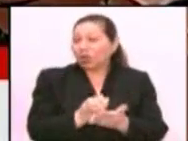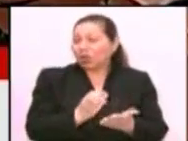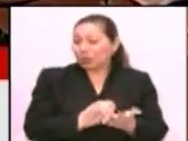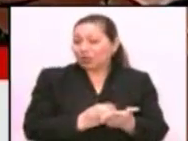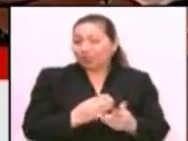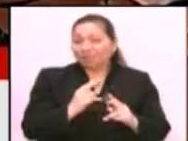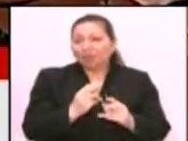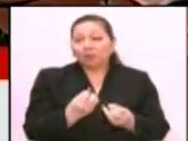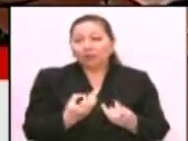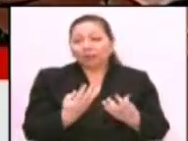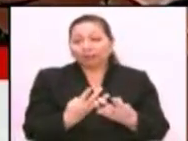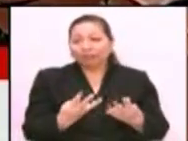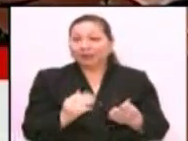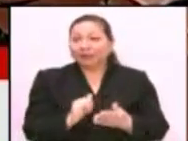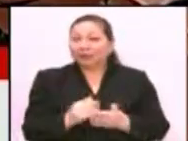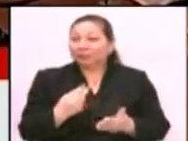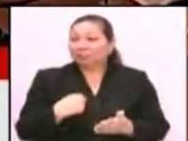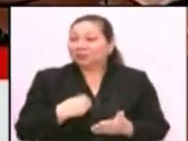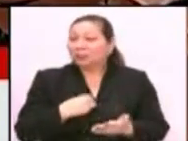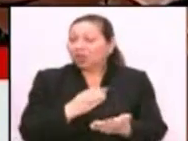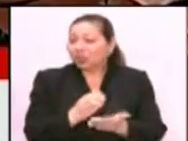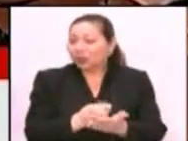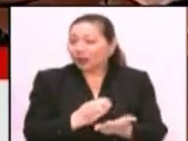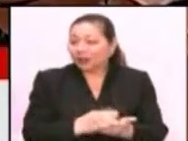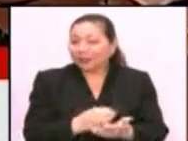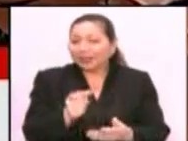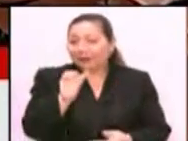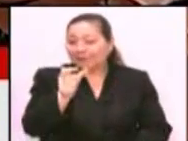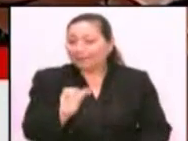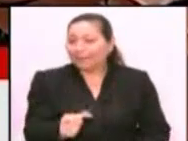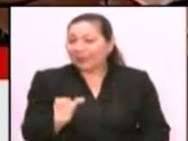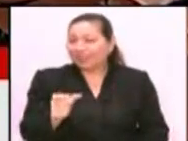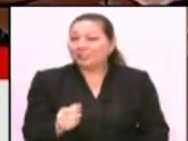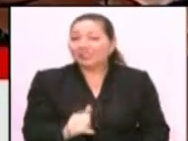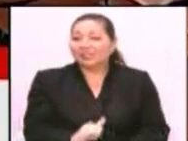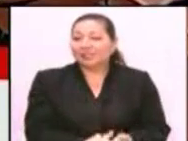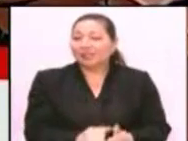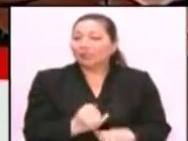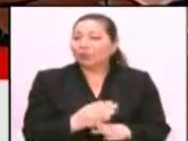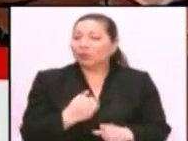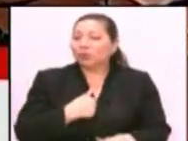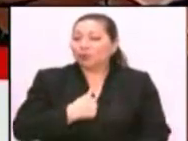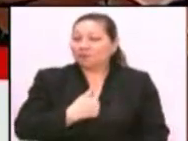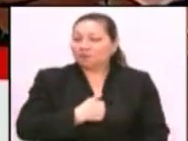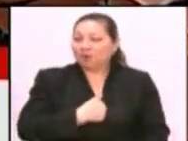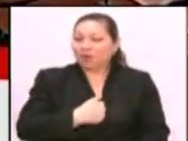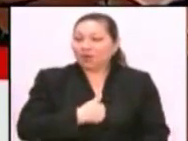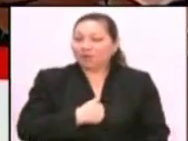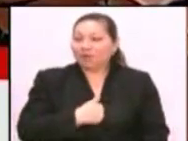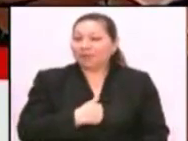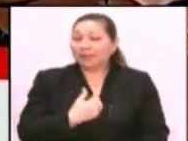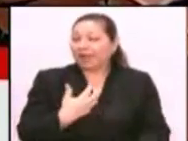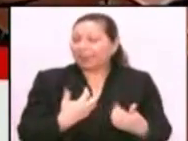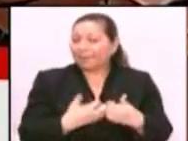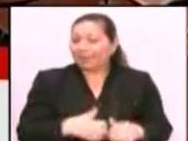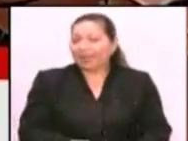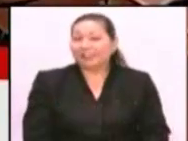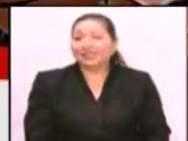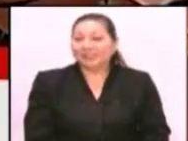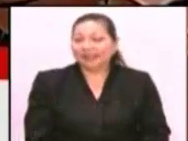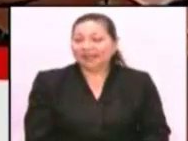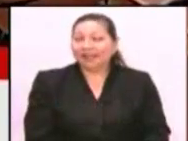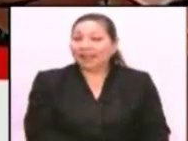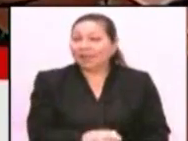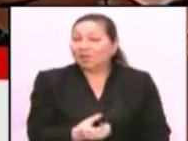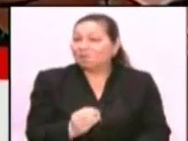Seguramente van a haber muchas barreras para que lo quieran contratar o para que esta persona forme su propia empresa, ¿no? Digamos,